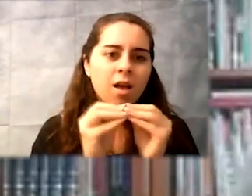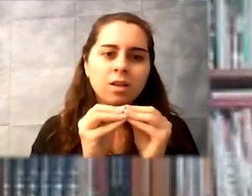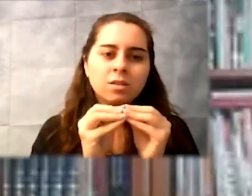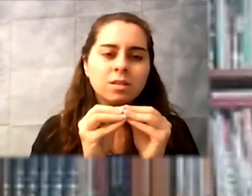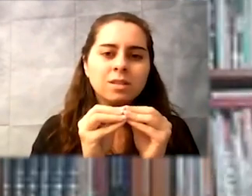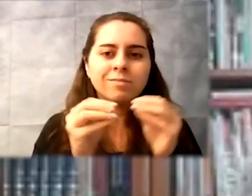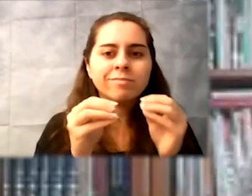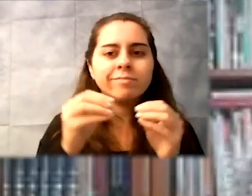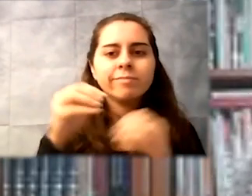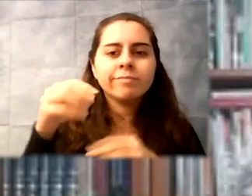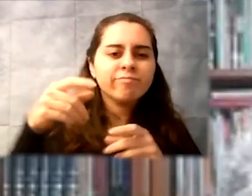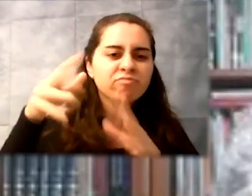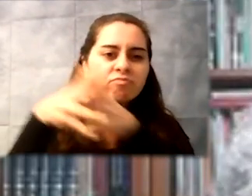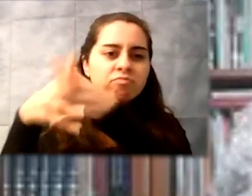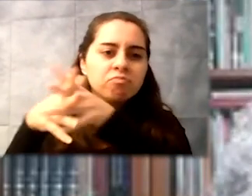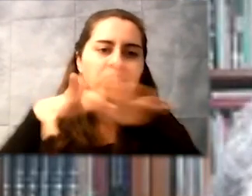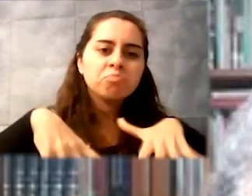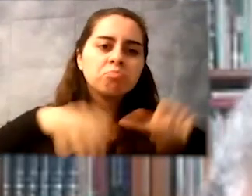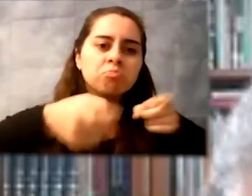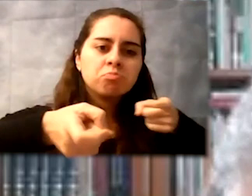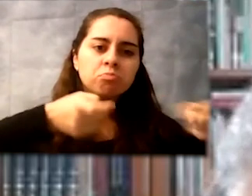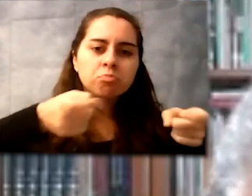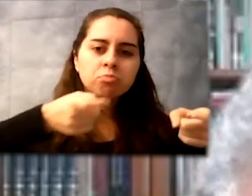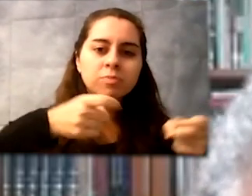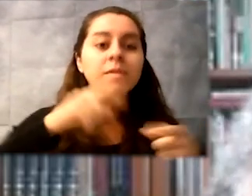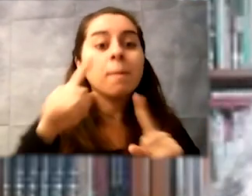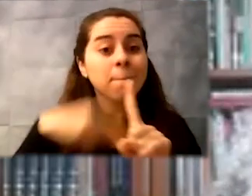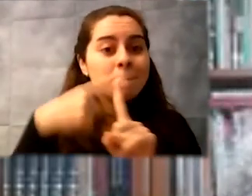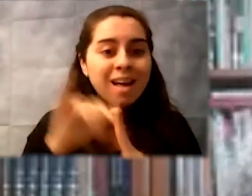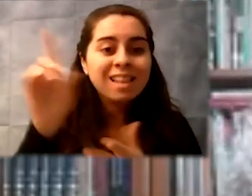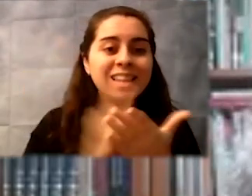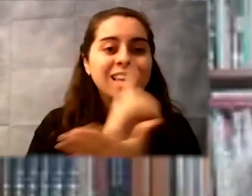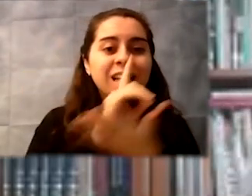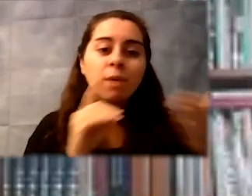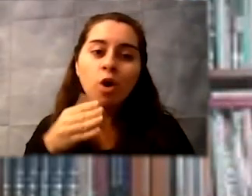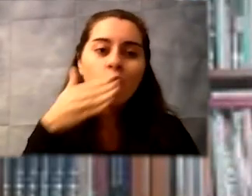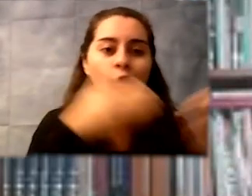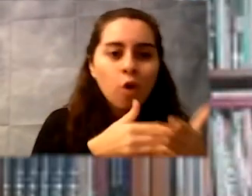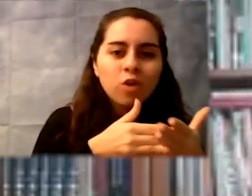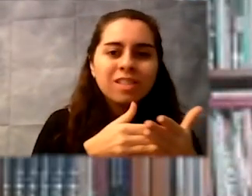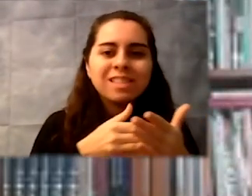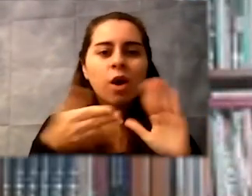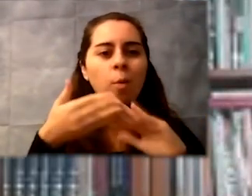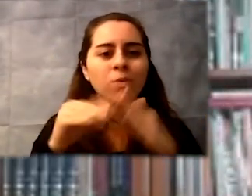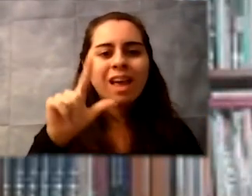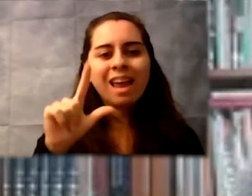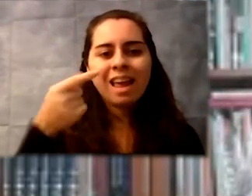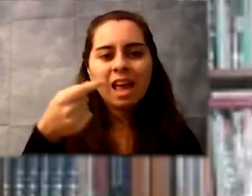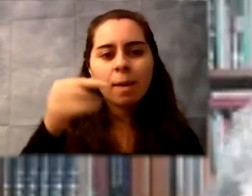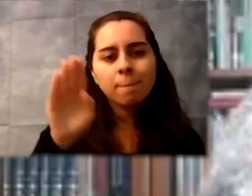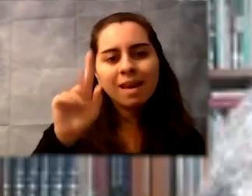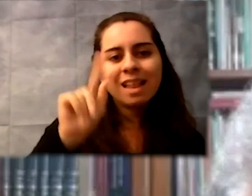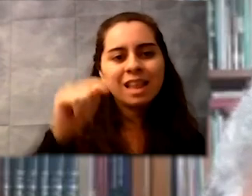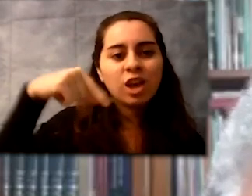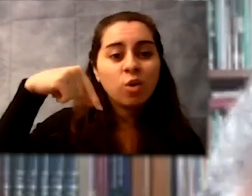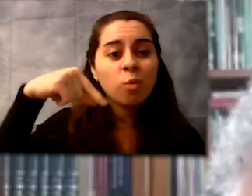lo que ahora le llamamos los discrímenes contra la comunidad LGBTIQ+, que tenía que trabajar el tema, sin duda, de los temas de raza, que tenía